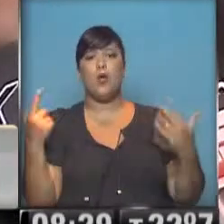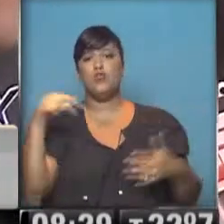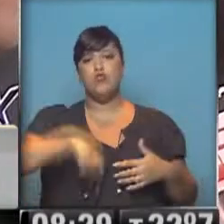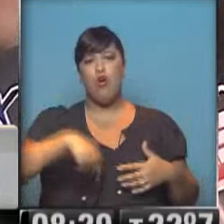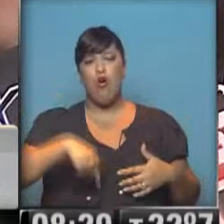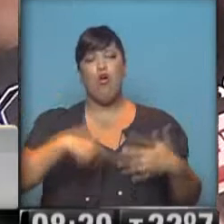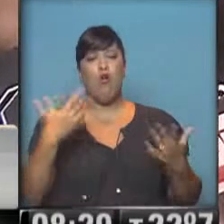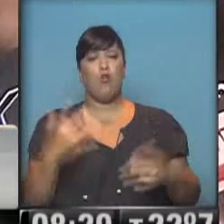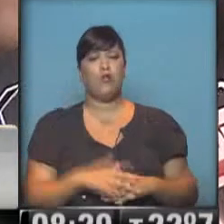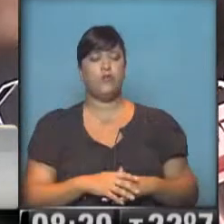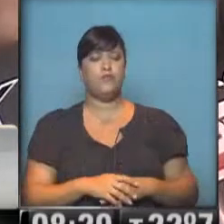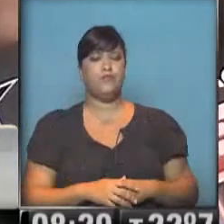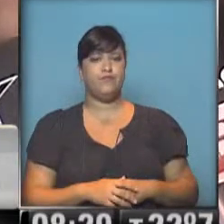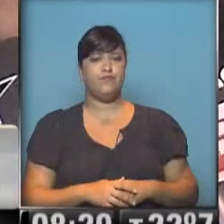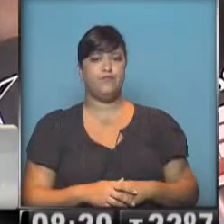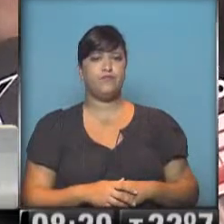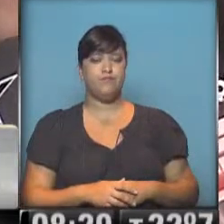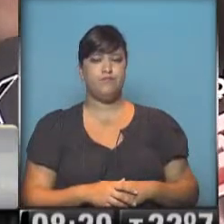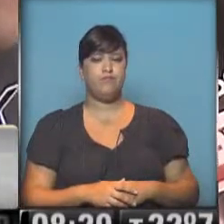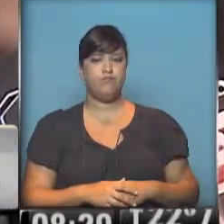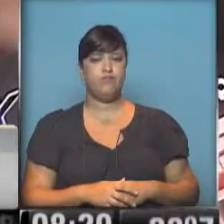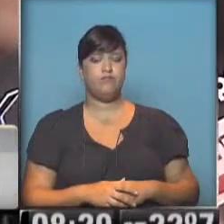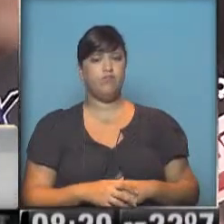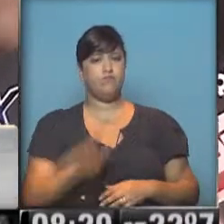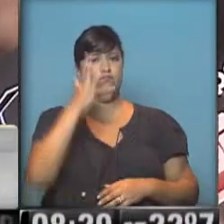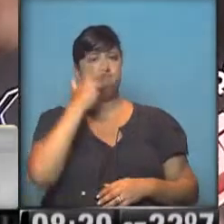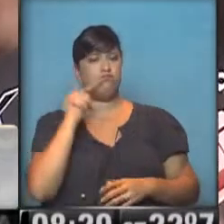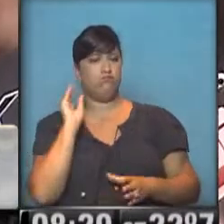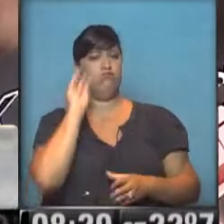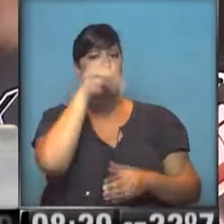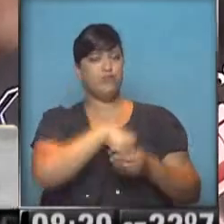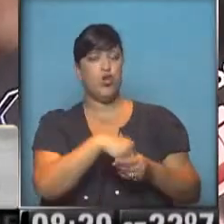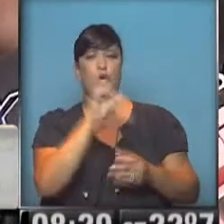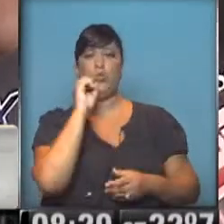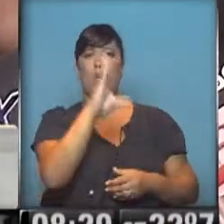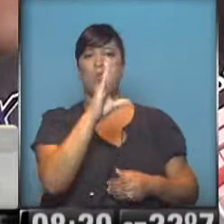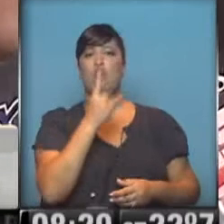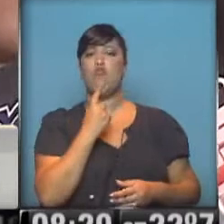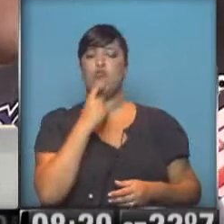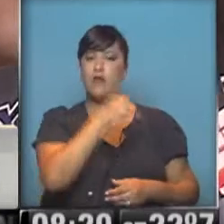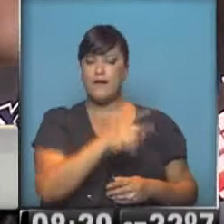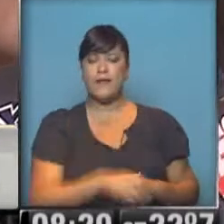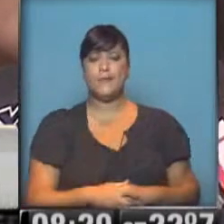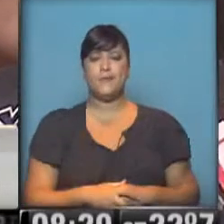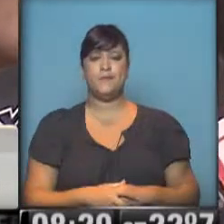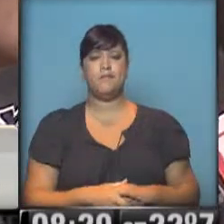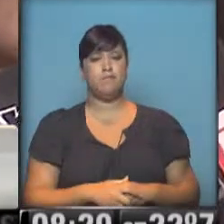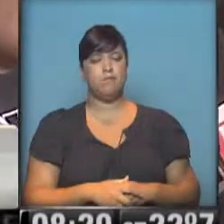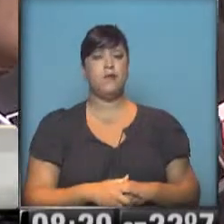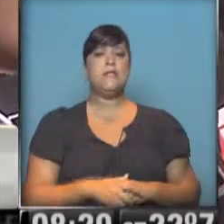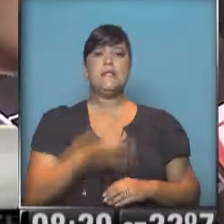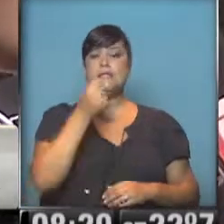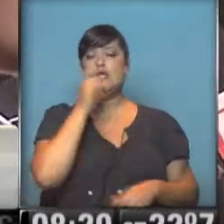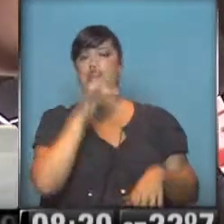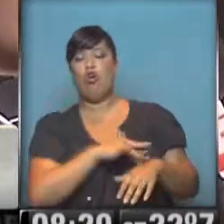en un lugar donde es un privilegio poder estar en un club como River, más allá de que le toque jugar o no jugar a uno,